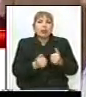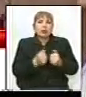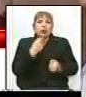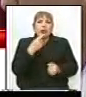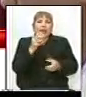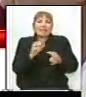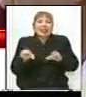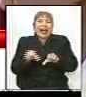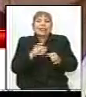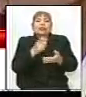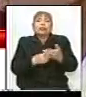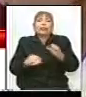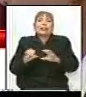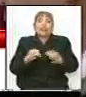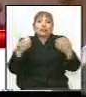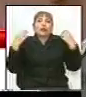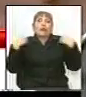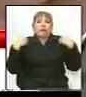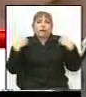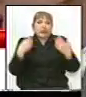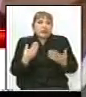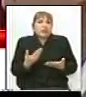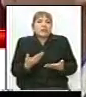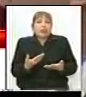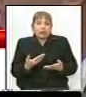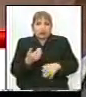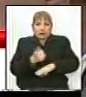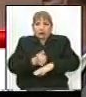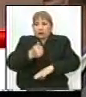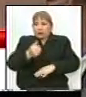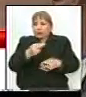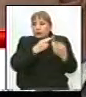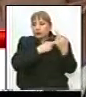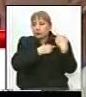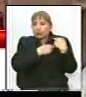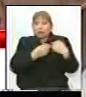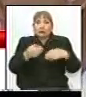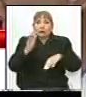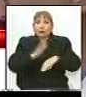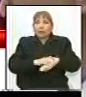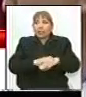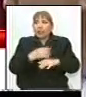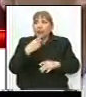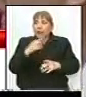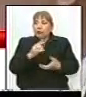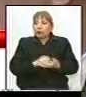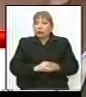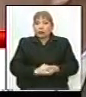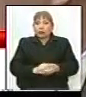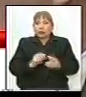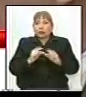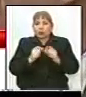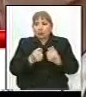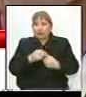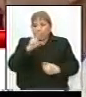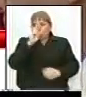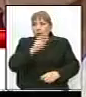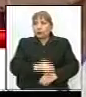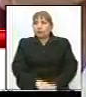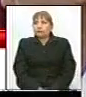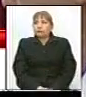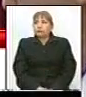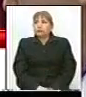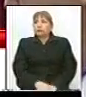acciones administrativas respecto a los presuntos responsables sobre las denuncias contra el partido Podemos Perú? Si es que